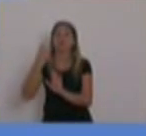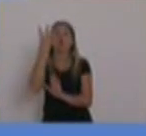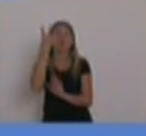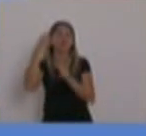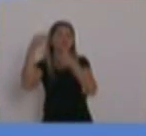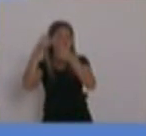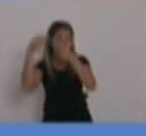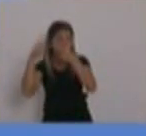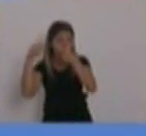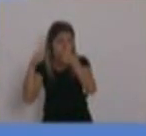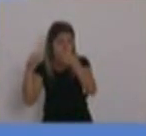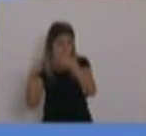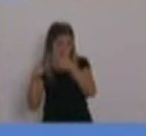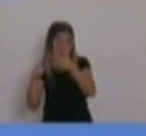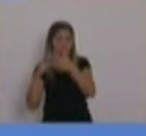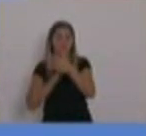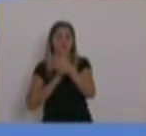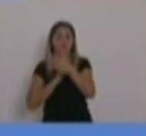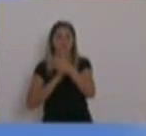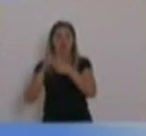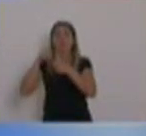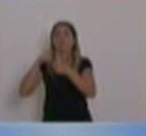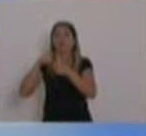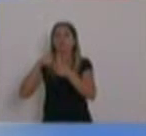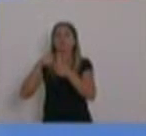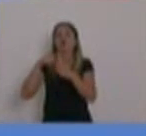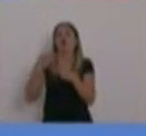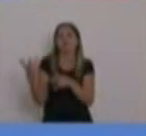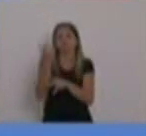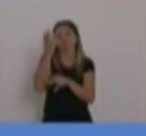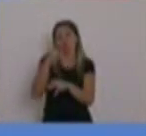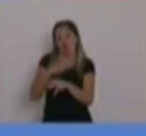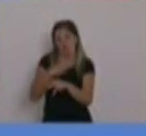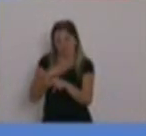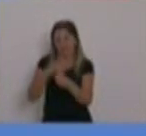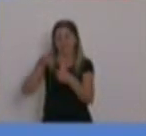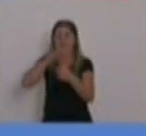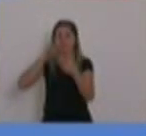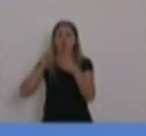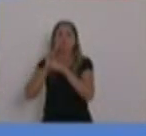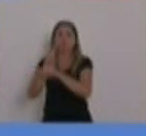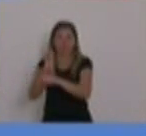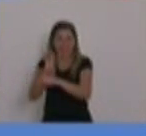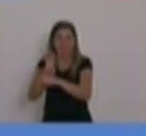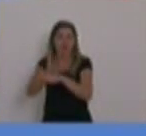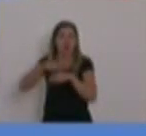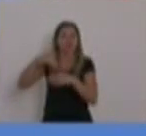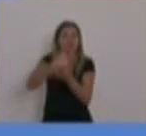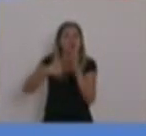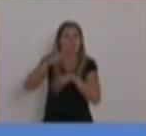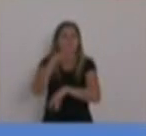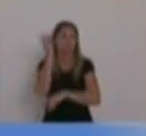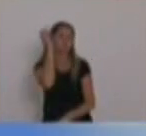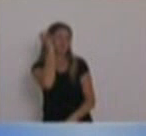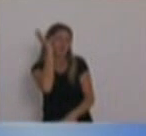usted marcaba recién la importancia de que este acuerdo pase por el Congreso. Justamente es un hecho histórico porque es la primera vez. ¿Tendría que, durante el gobierno de Juntos